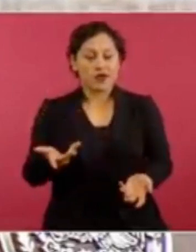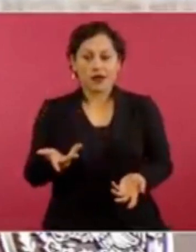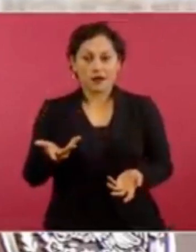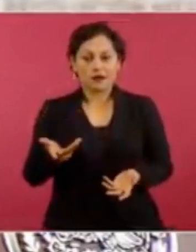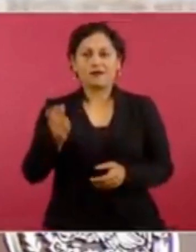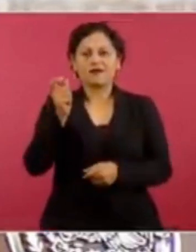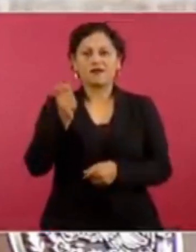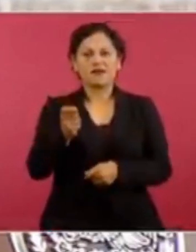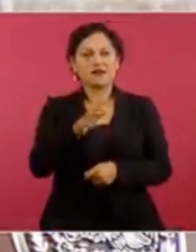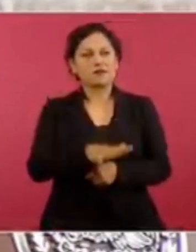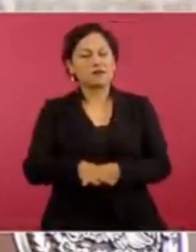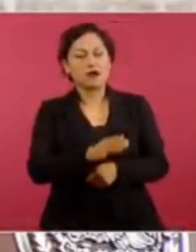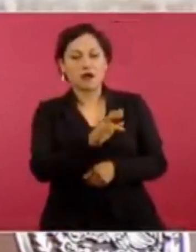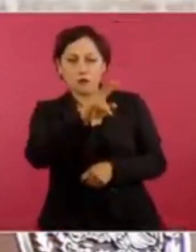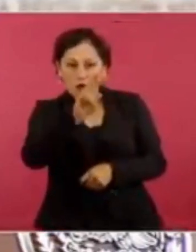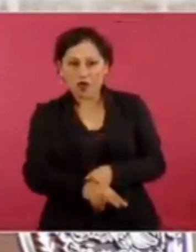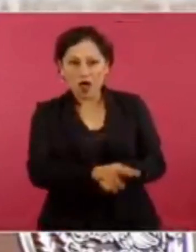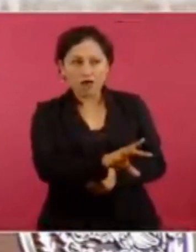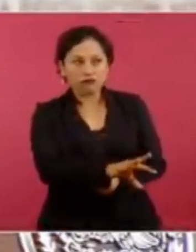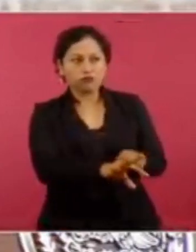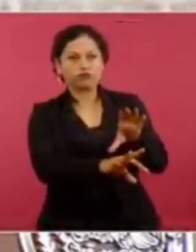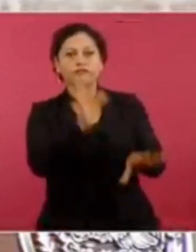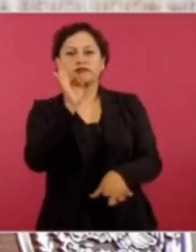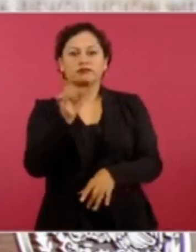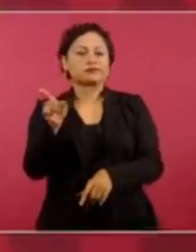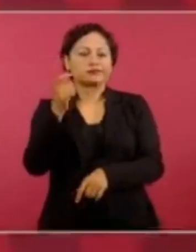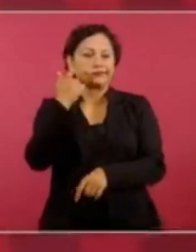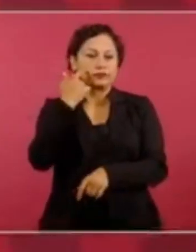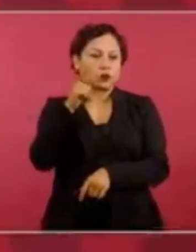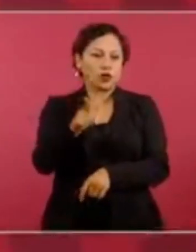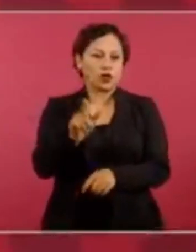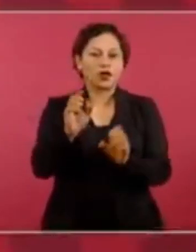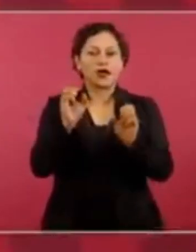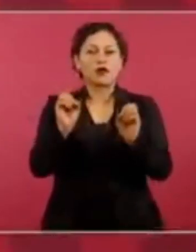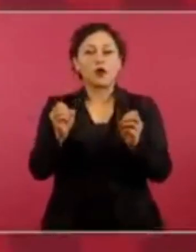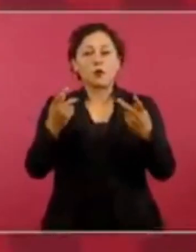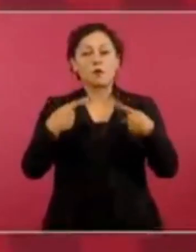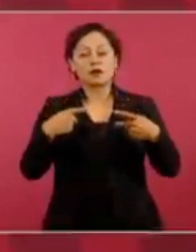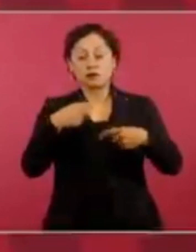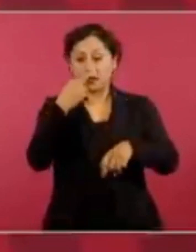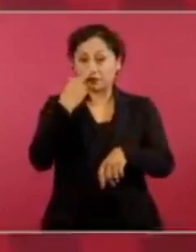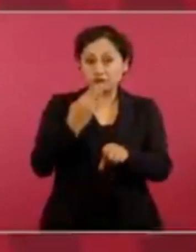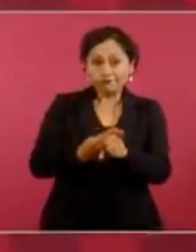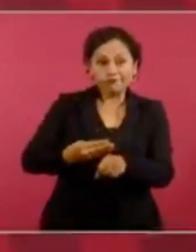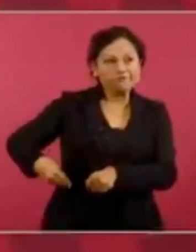sucedió tampoco que se castiga a los responsables